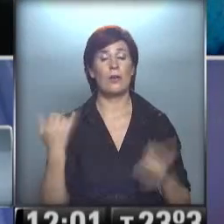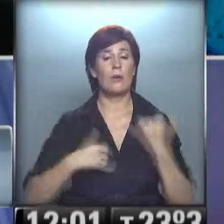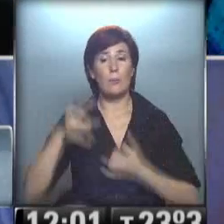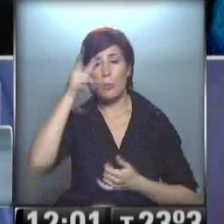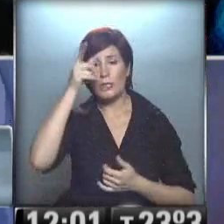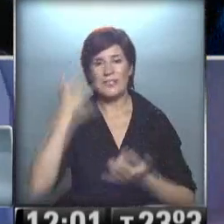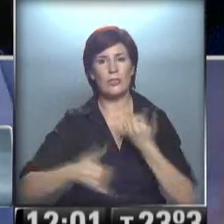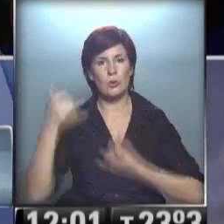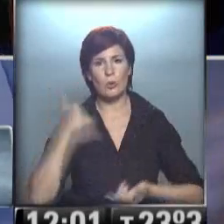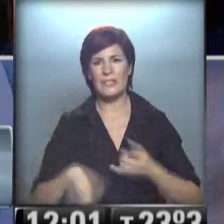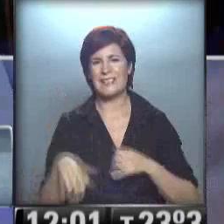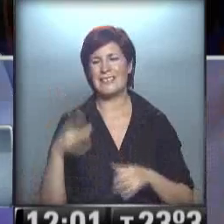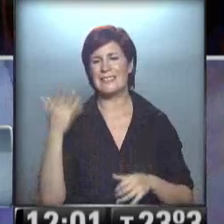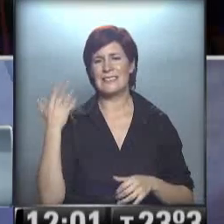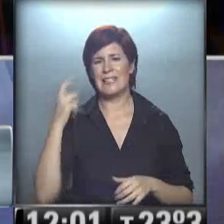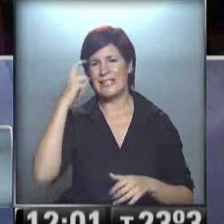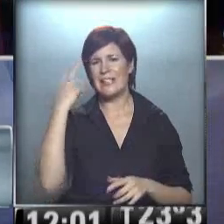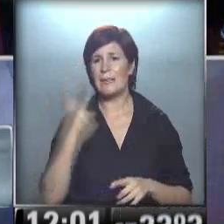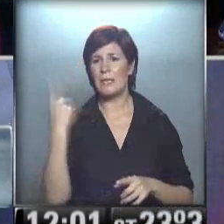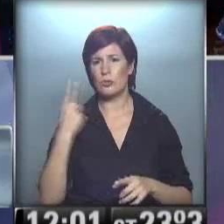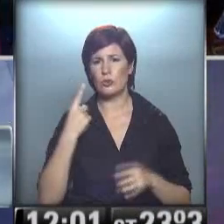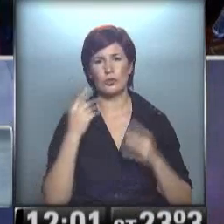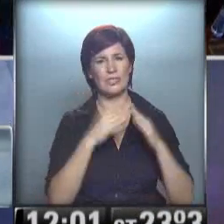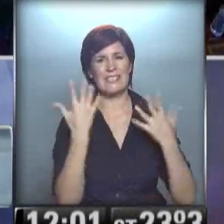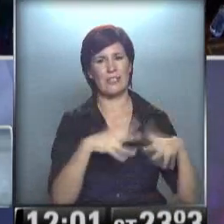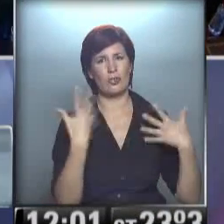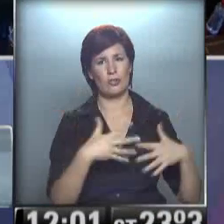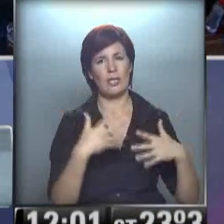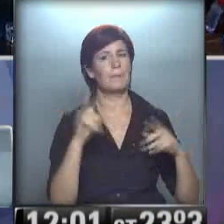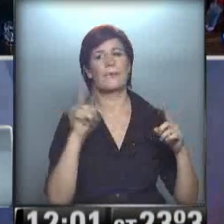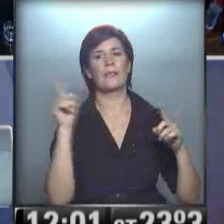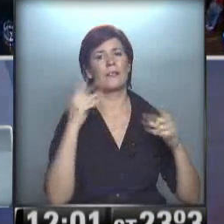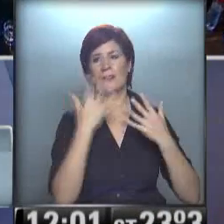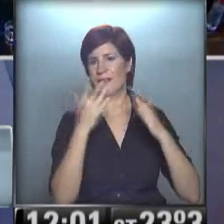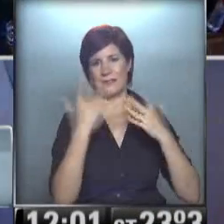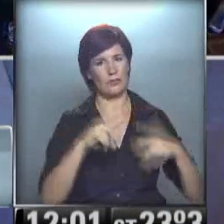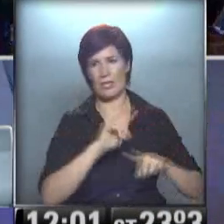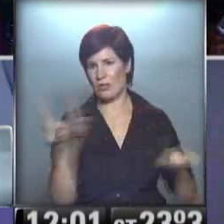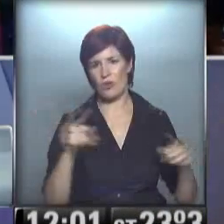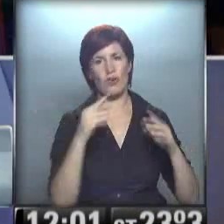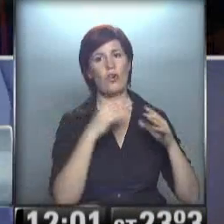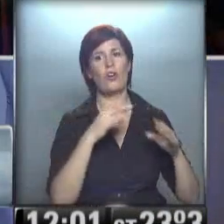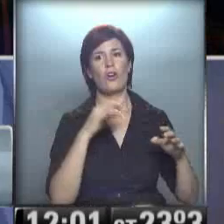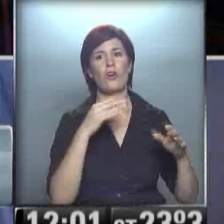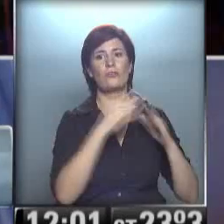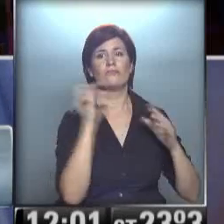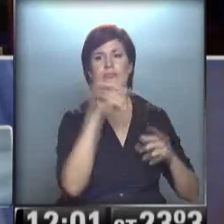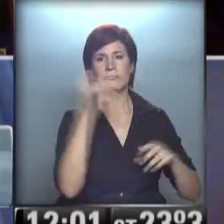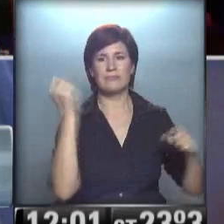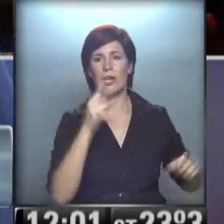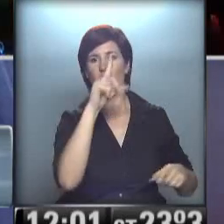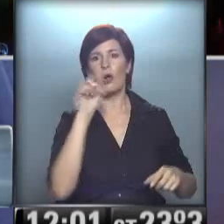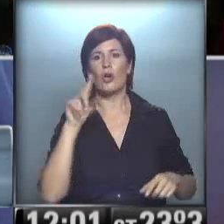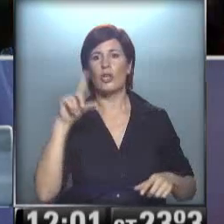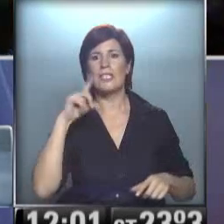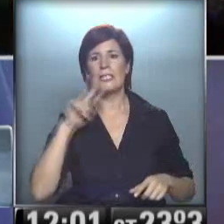presidenta hace aproximadamente 10 minutos salió de la residencia de Olivos, es decir que en 15 o 20 minutos estaría llegando aquí al